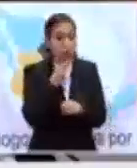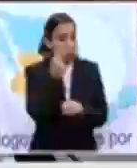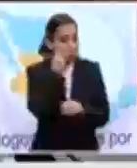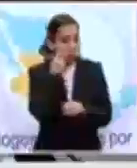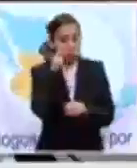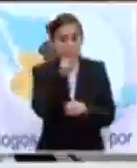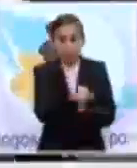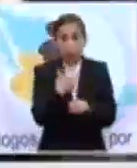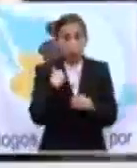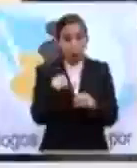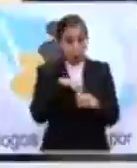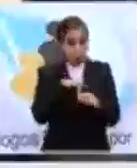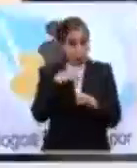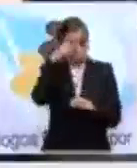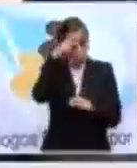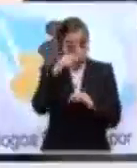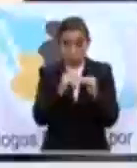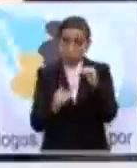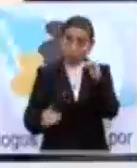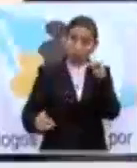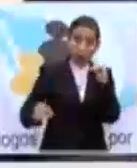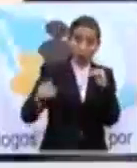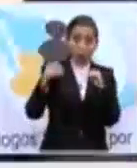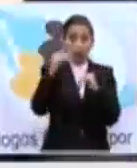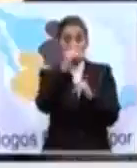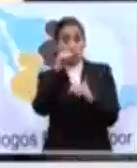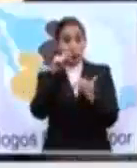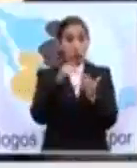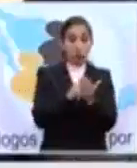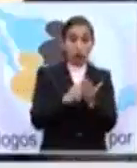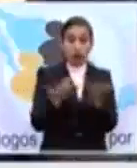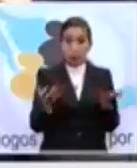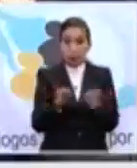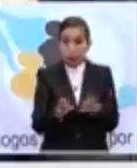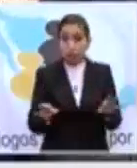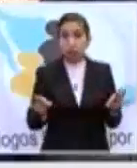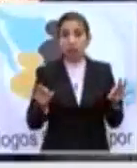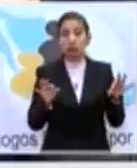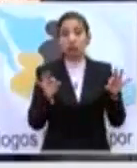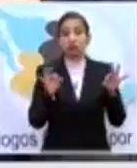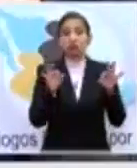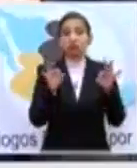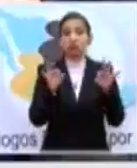no ocupamos precisamente posiciones